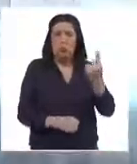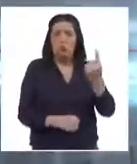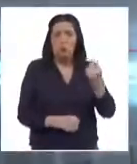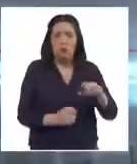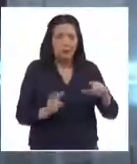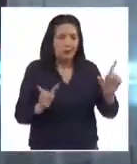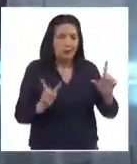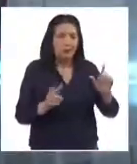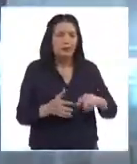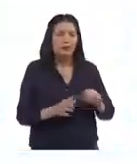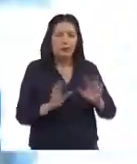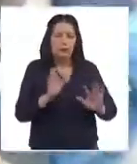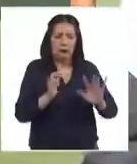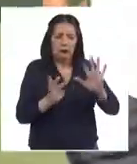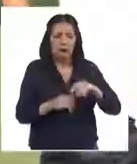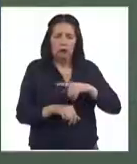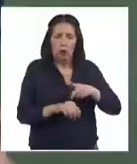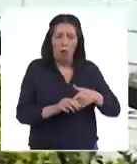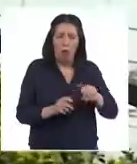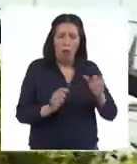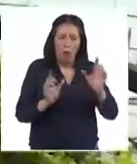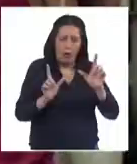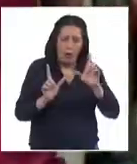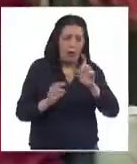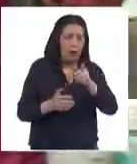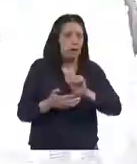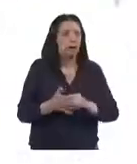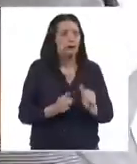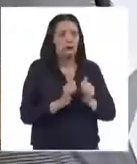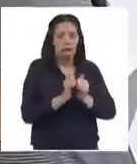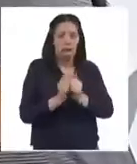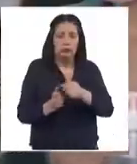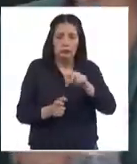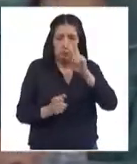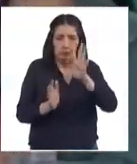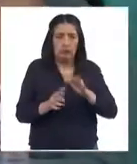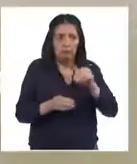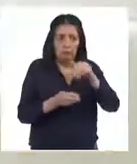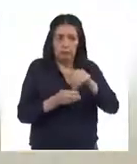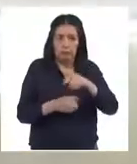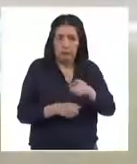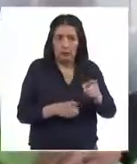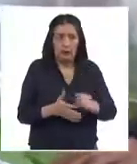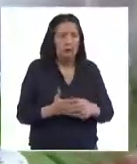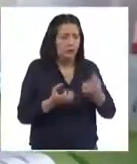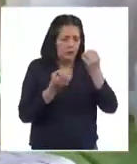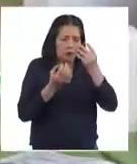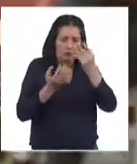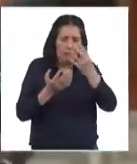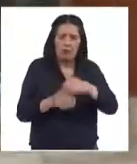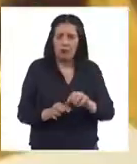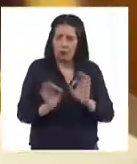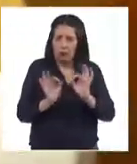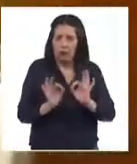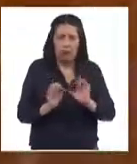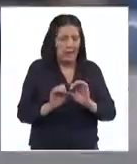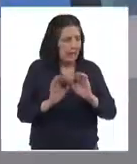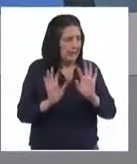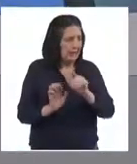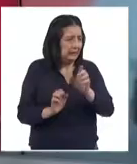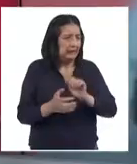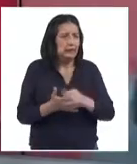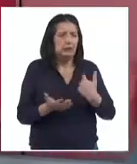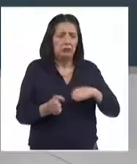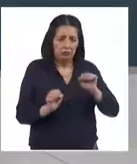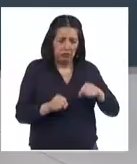de 18 horas continuas, acompañando a los peruanos a votar, llevando a sus hogares información precisa y objetiva. Y